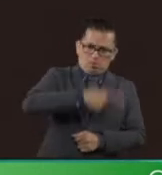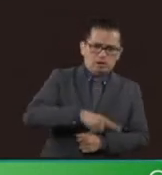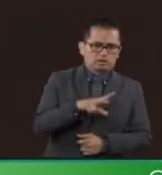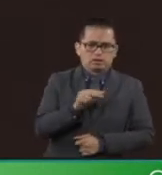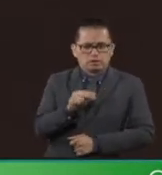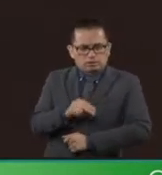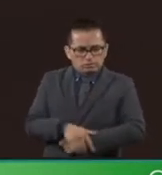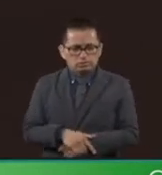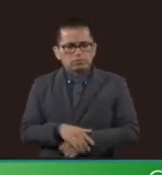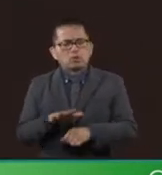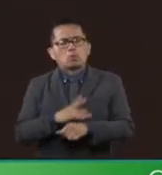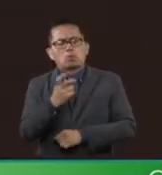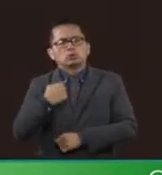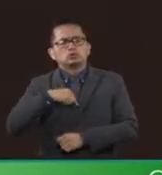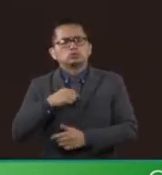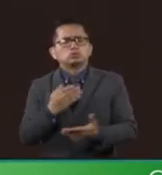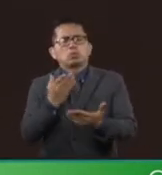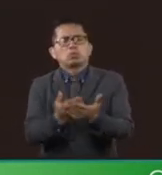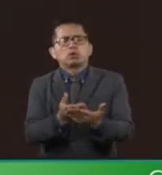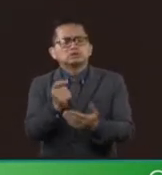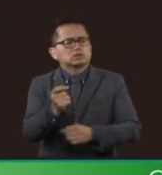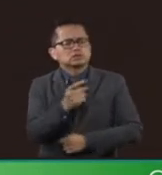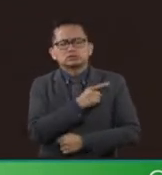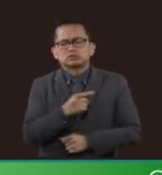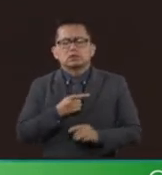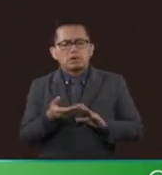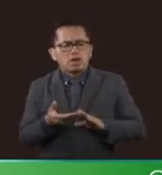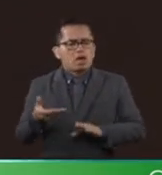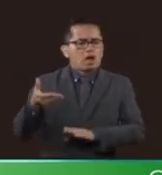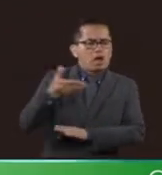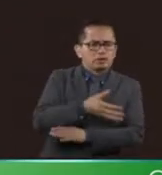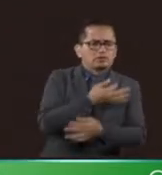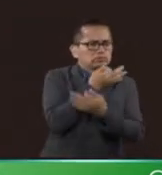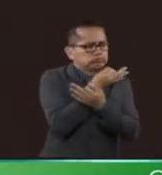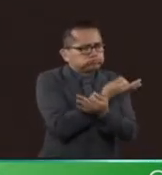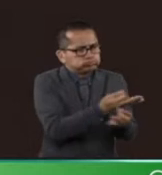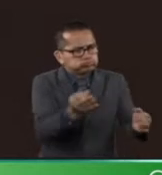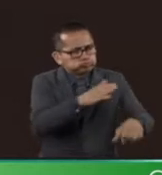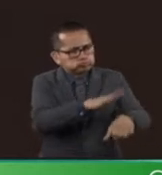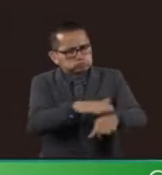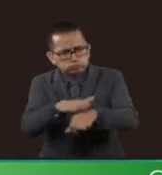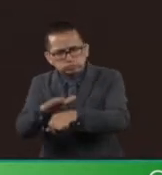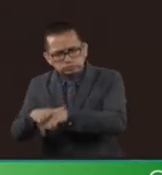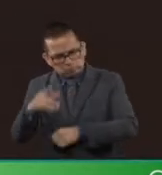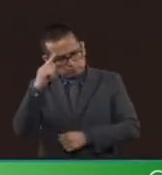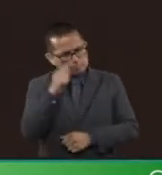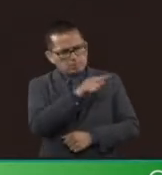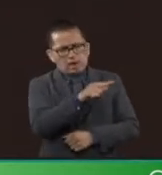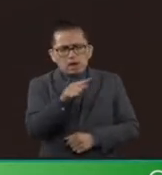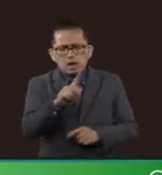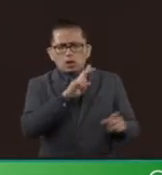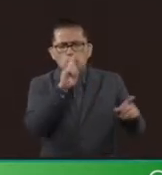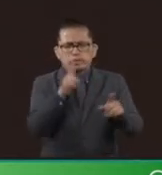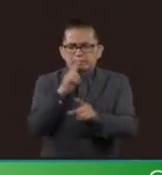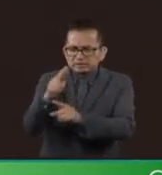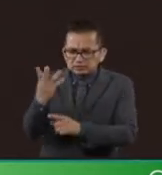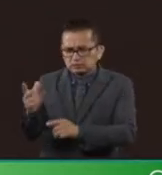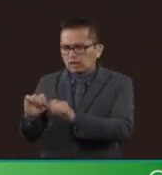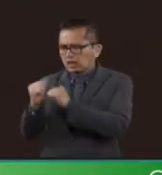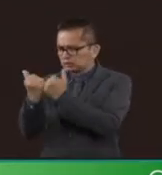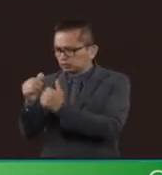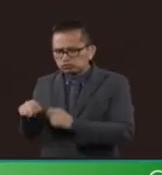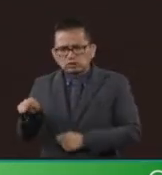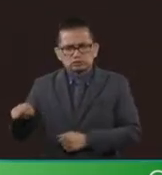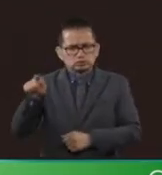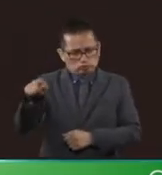para ello se realice una convocatoria pública dirigida a instituciones educativas y organizaciones de la sociedad civil con